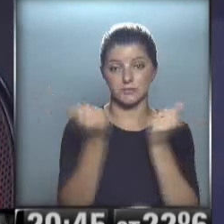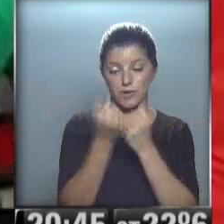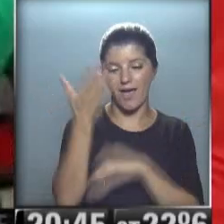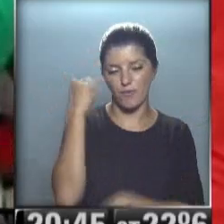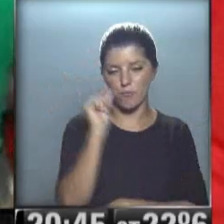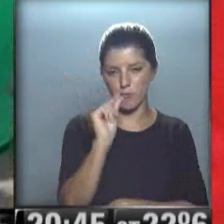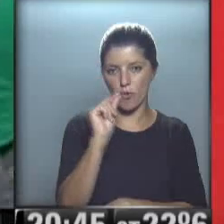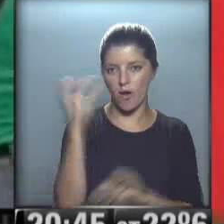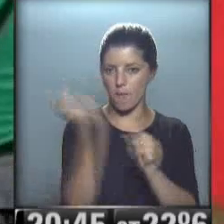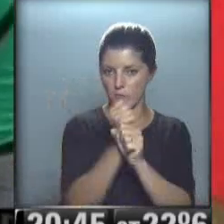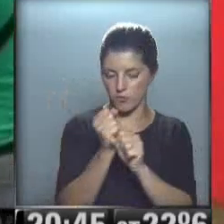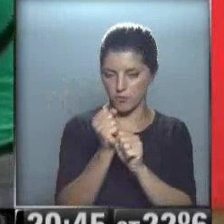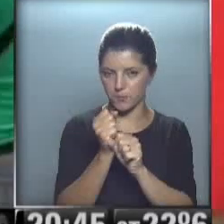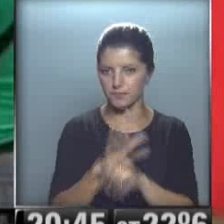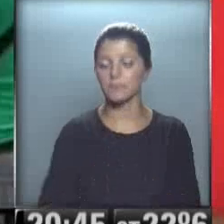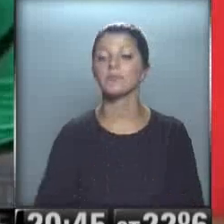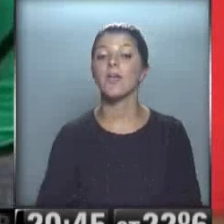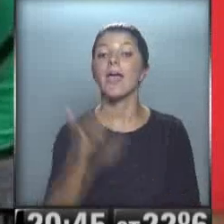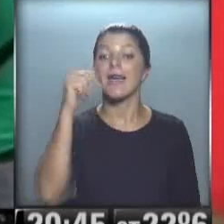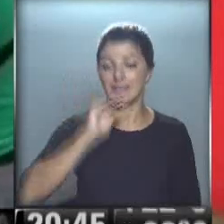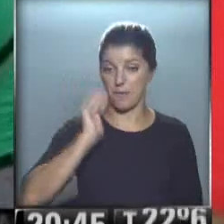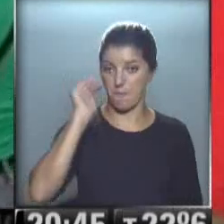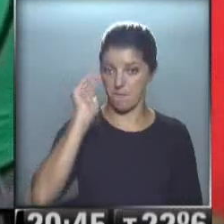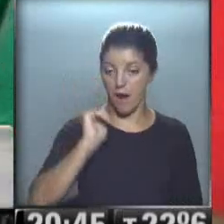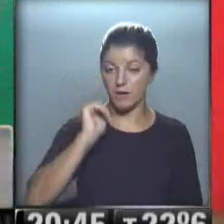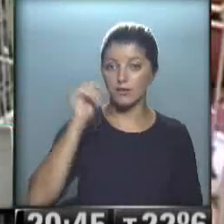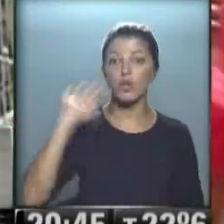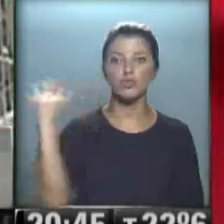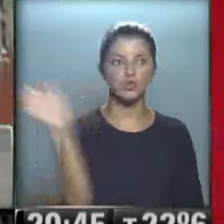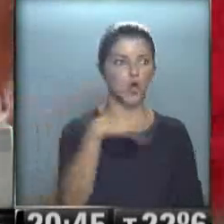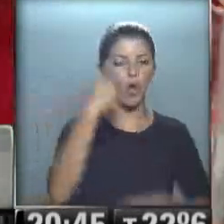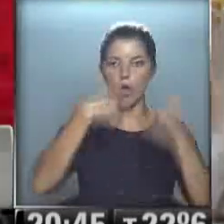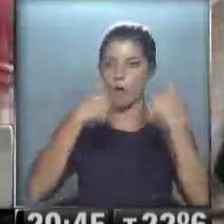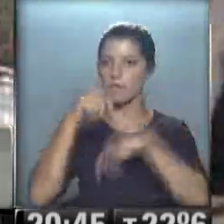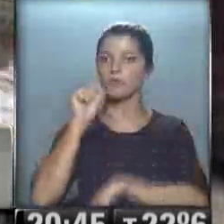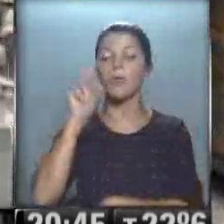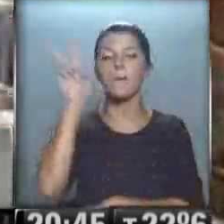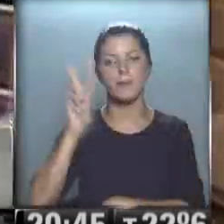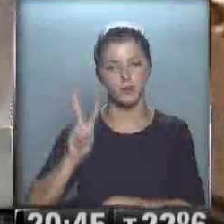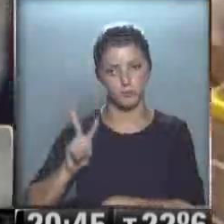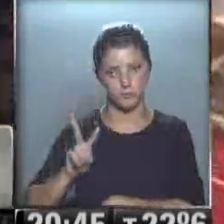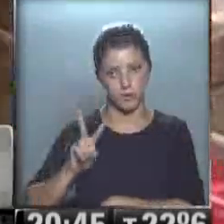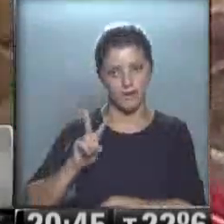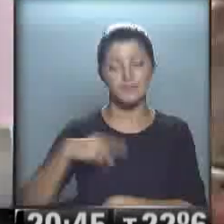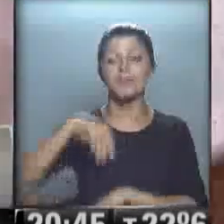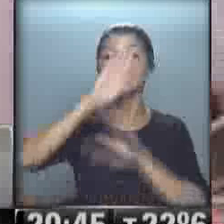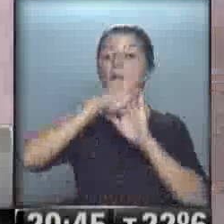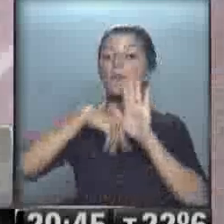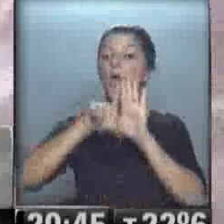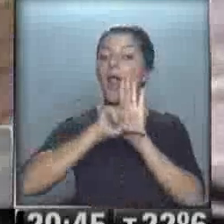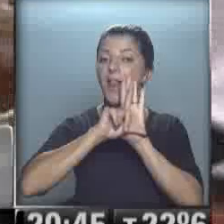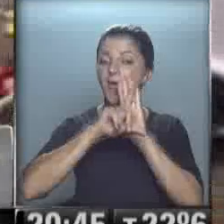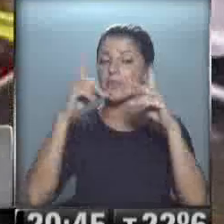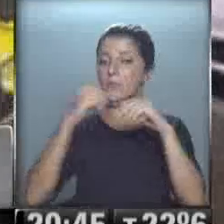poquito. A partir de este martes, todos los comerciantes de Venezuela deberán adecuarse a la nueva ley de